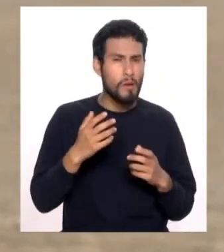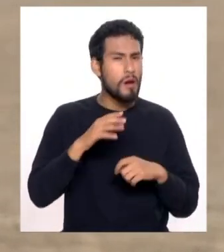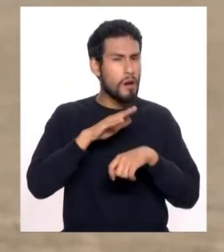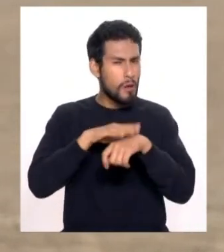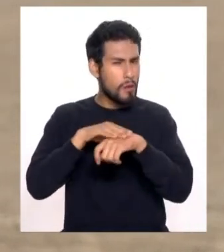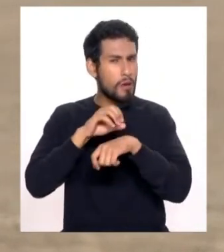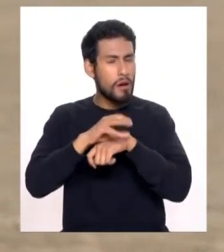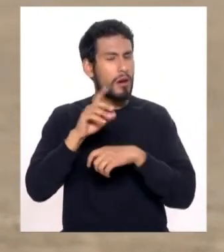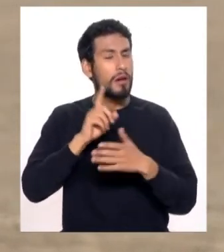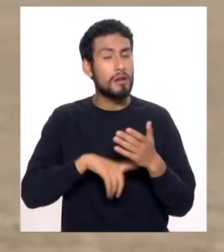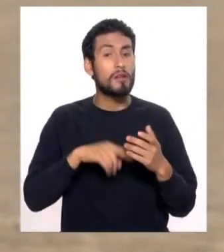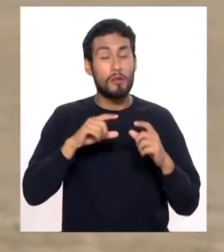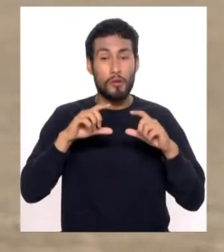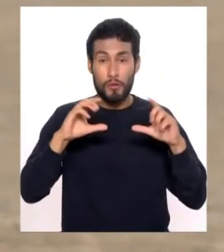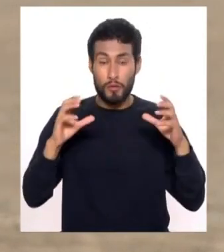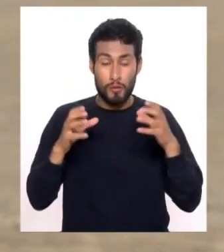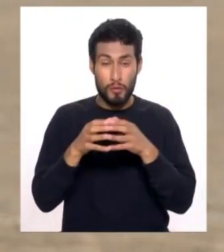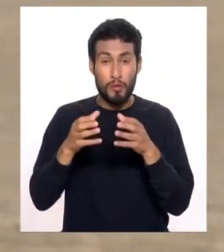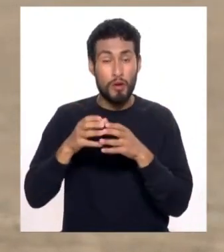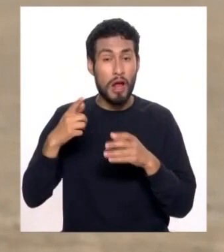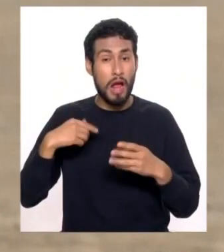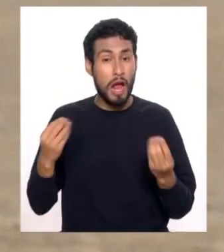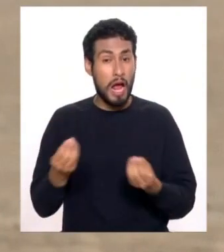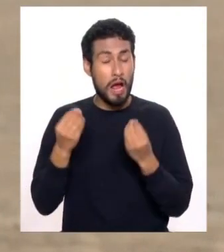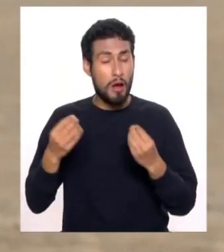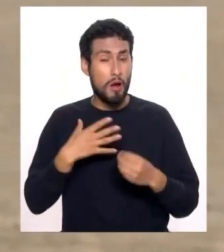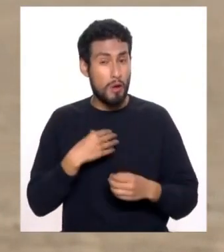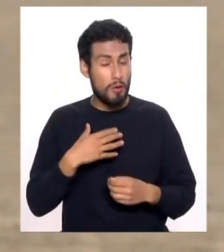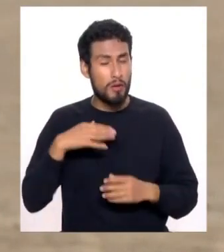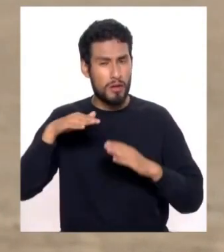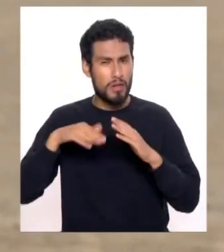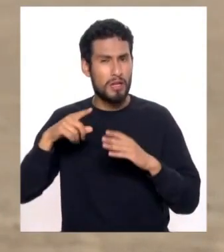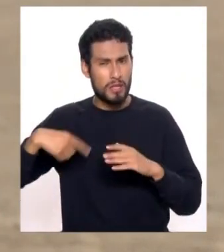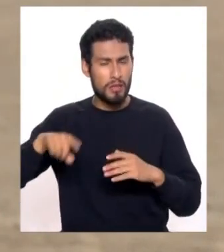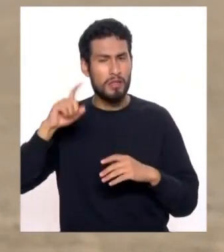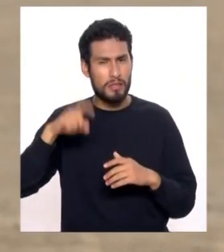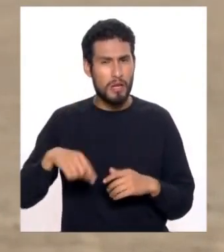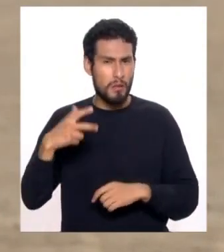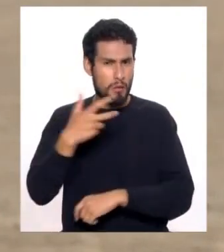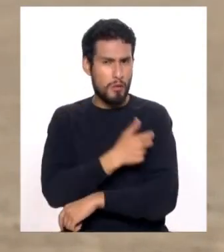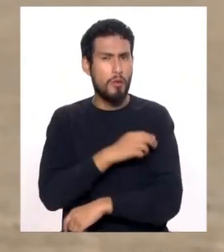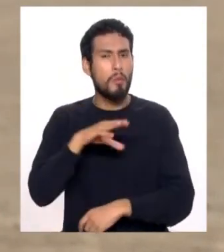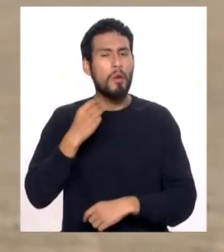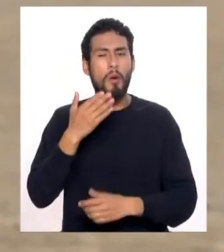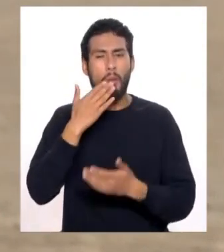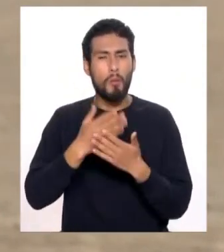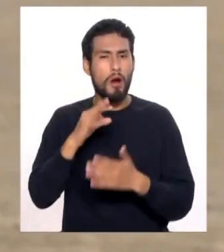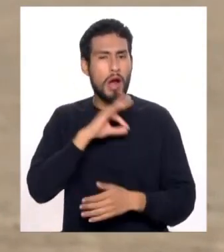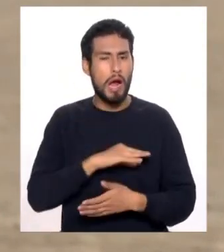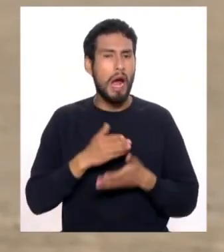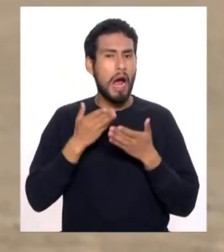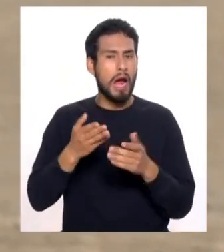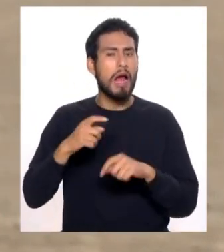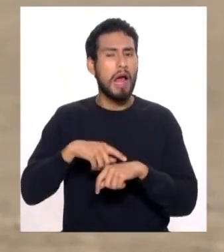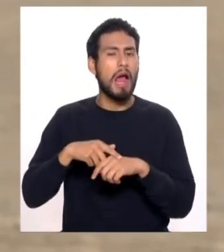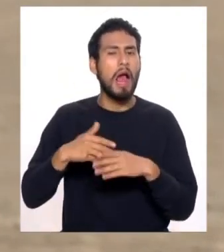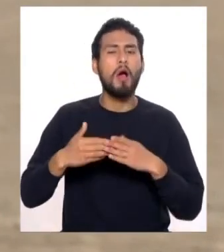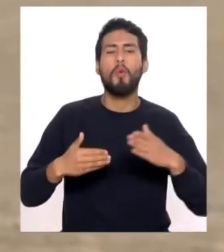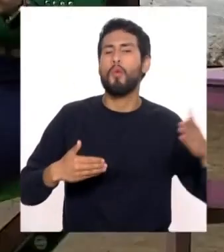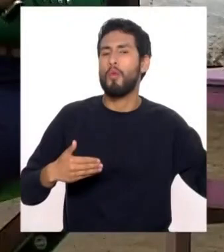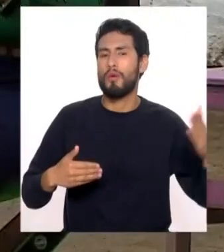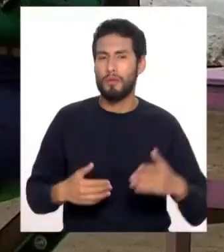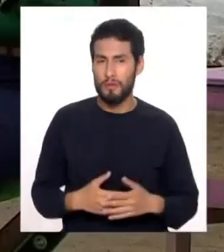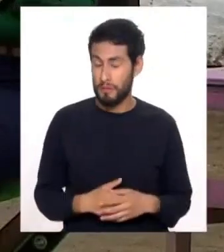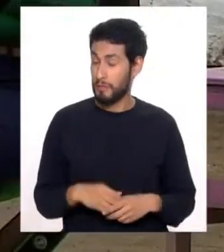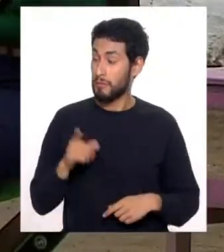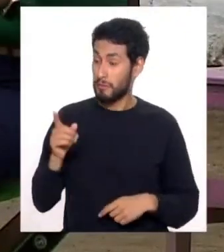recomiendan justamente que el grupo etario de los adolescentes sea el que deba ser abordado, pues por los efectos beneficiosos que tienen en el largo plazo. Sí,